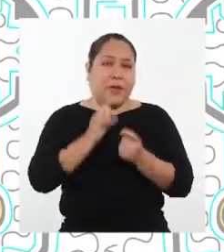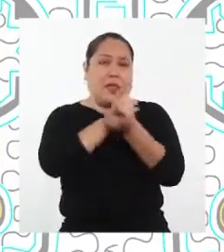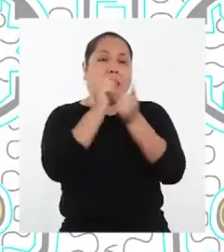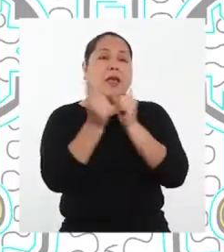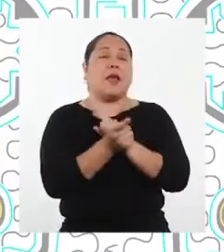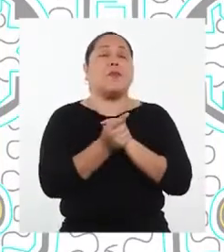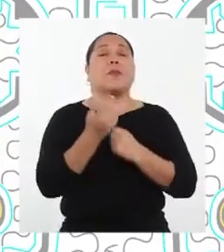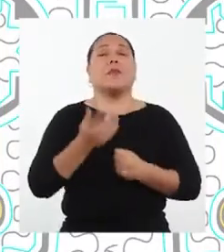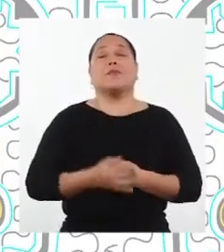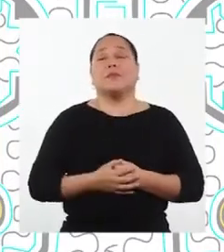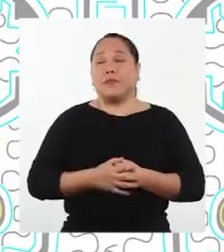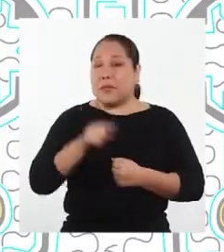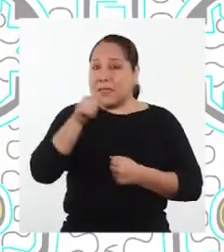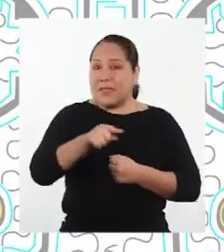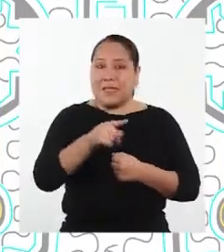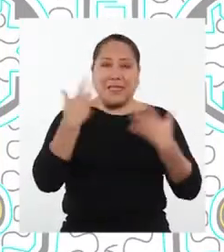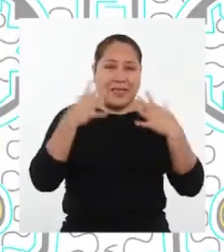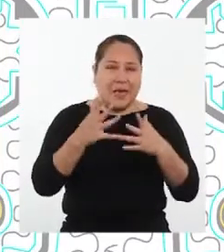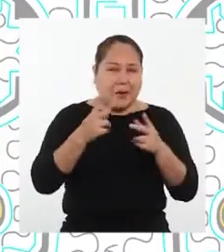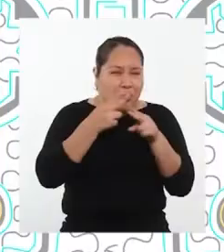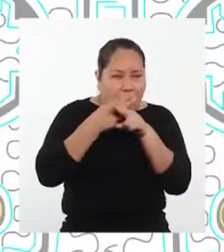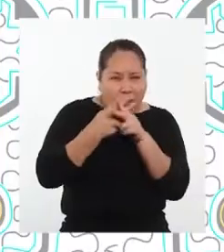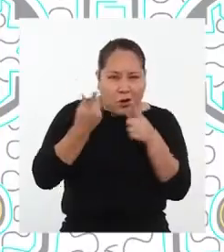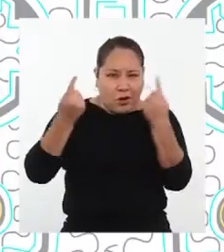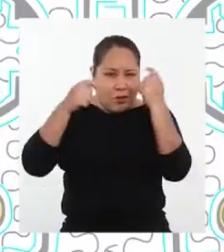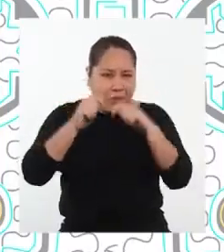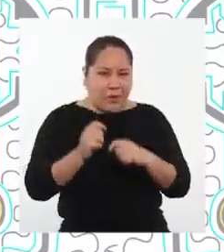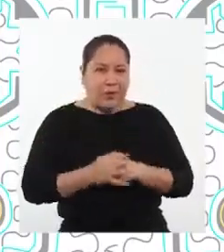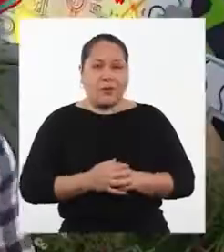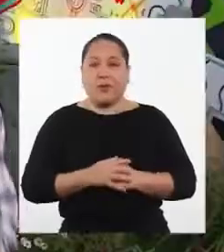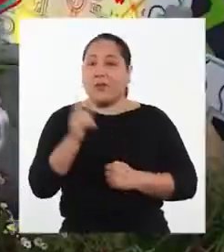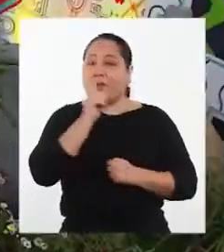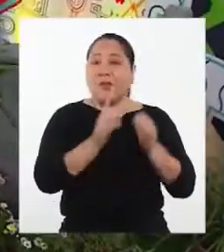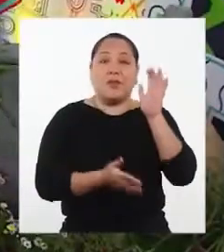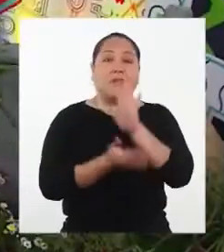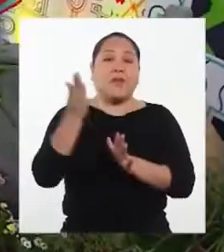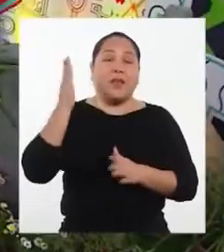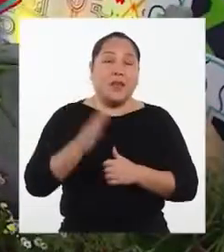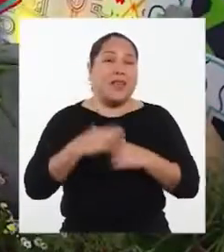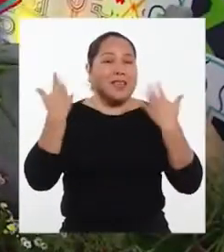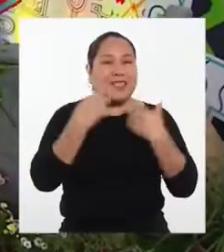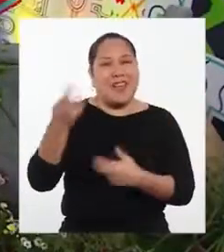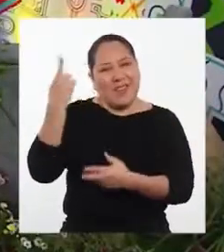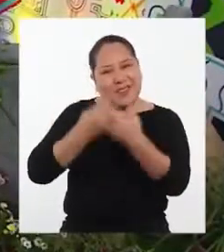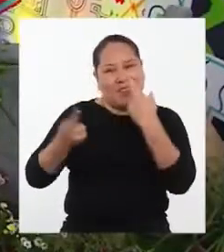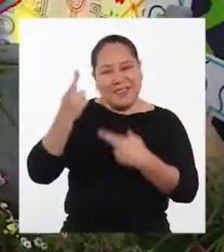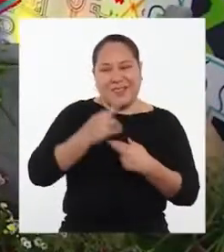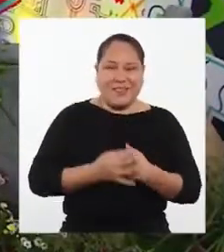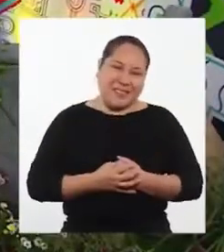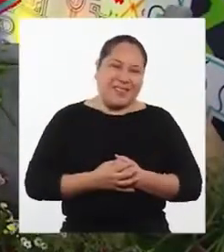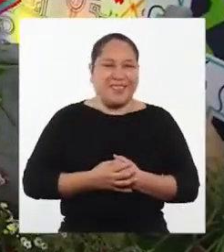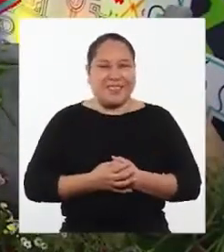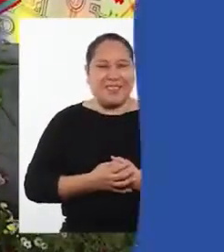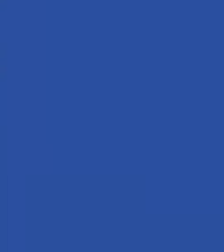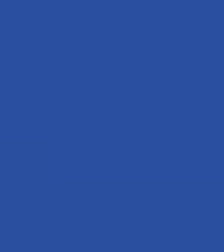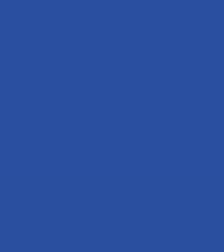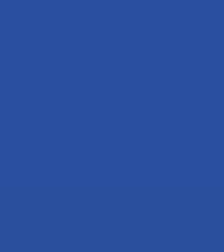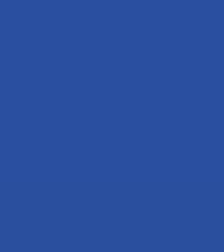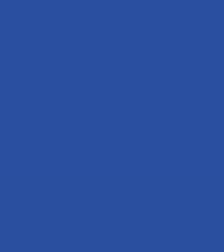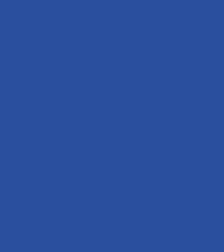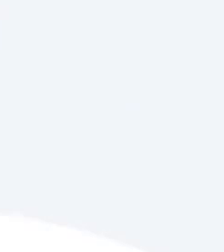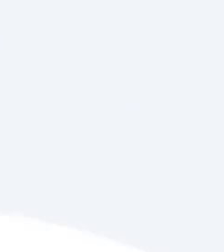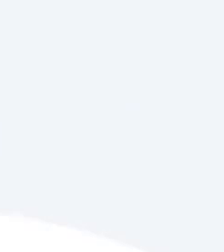climático. Así es, y con esto nos vamos a una pequeña pausa. ¡No se muevan! ¡Ya volvemos!